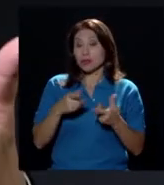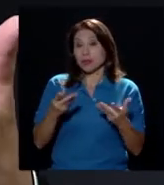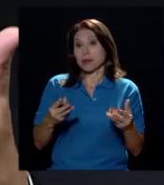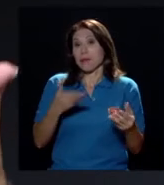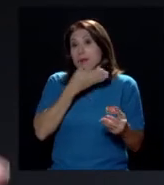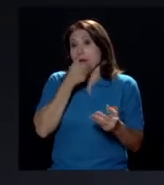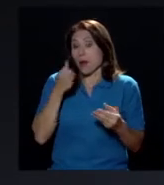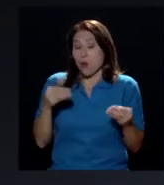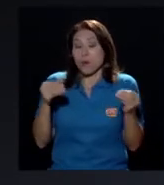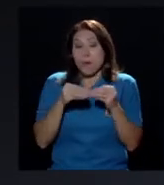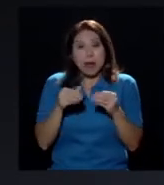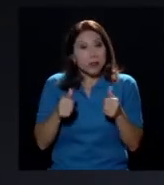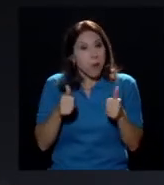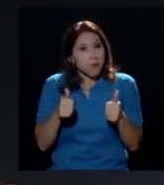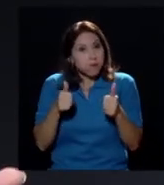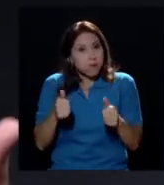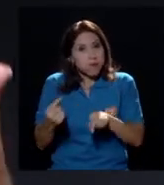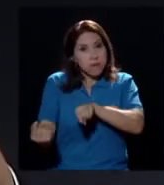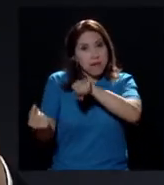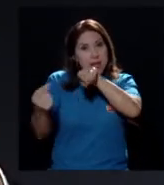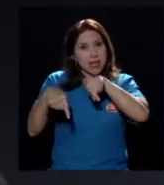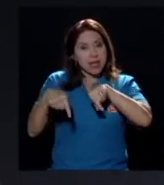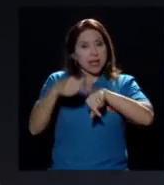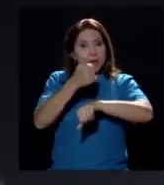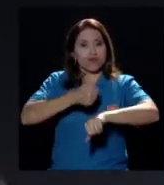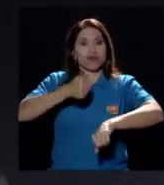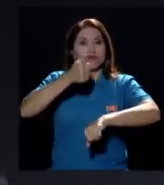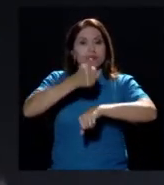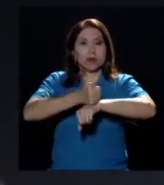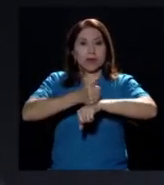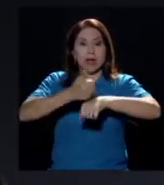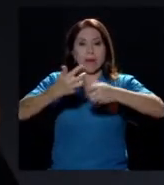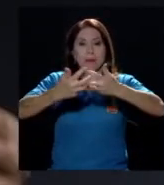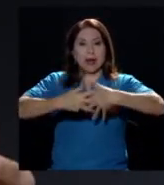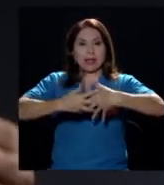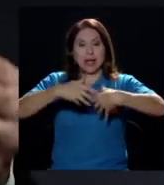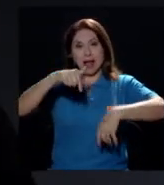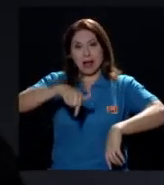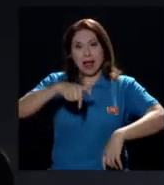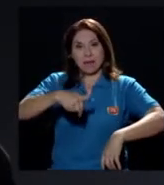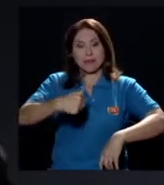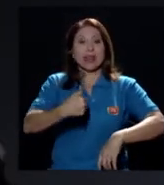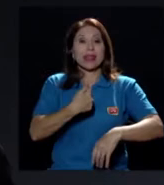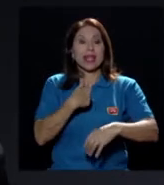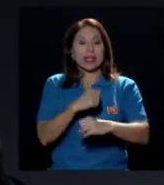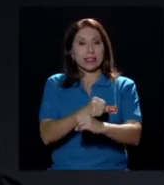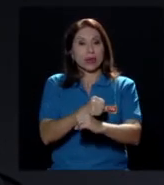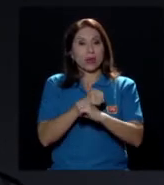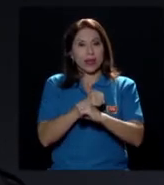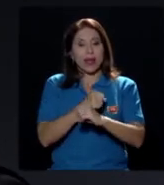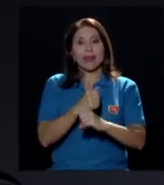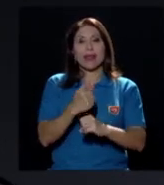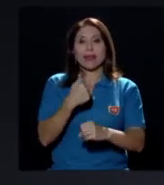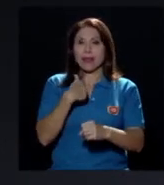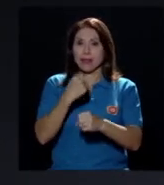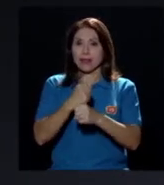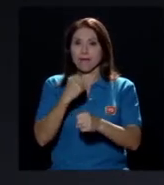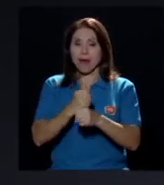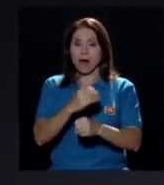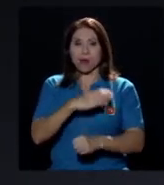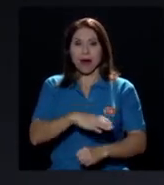venir y colocar una empresa acá. Tienen seguridad y tienen el trabajo de alta